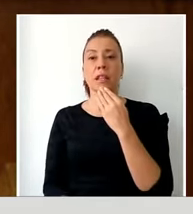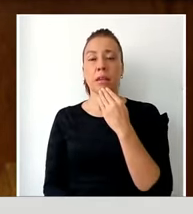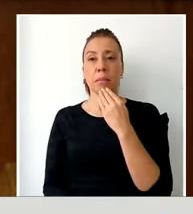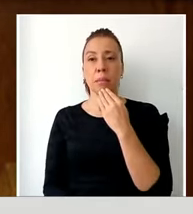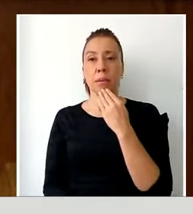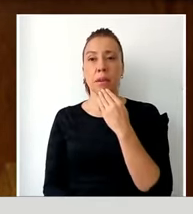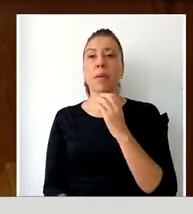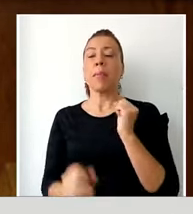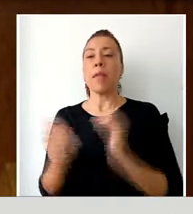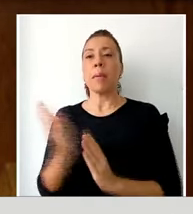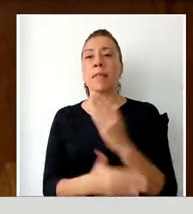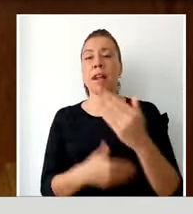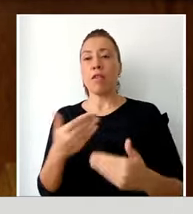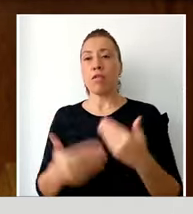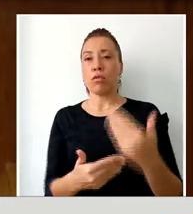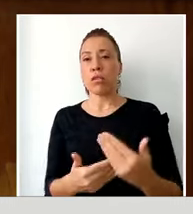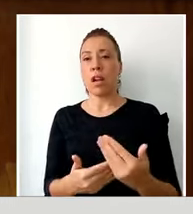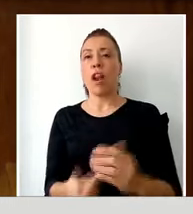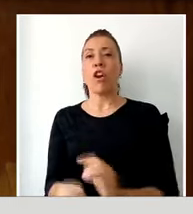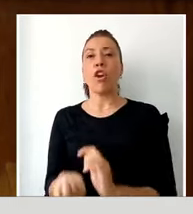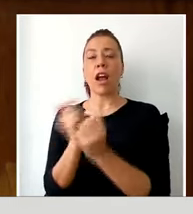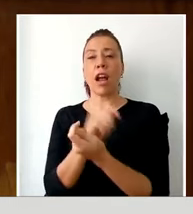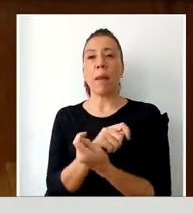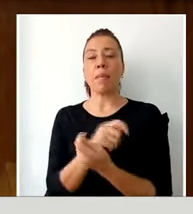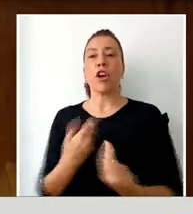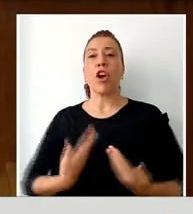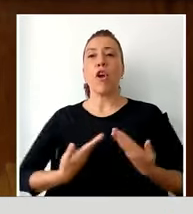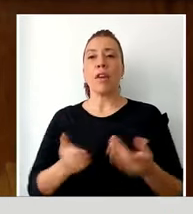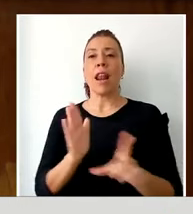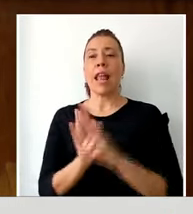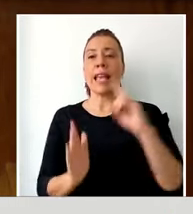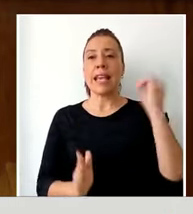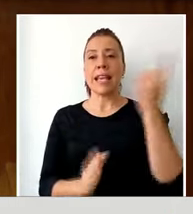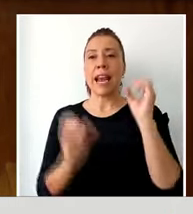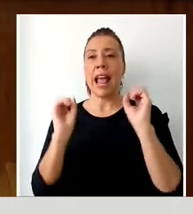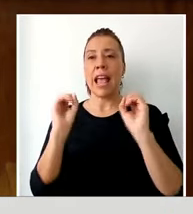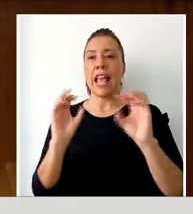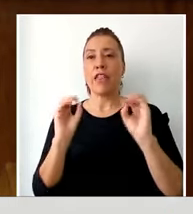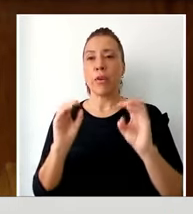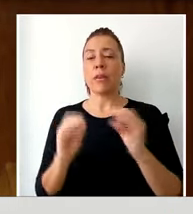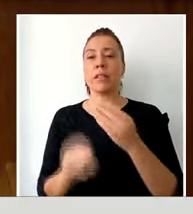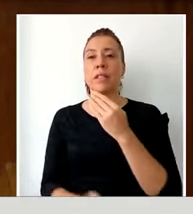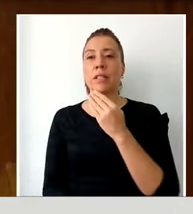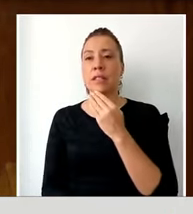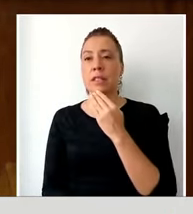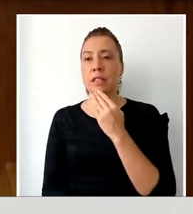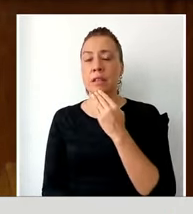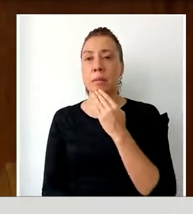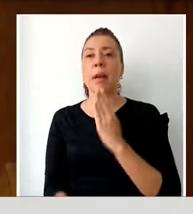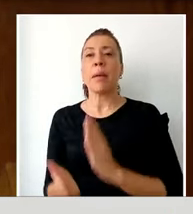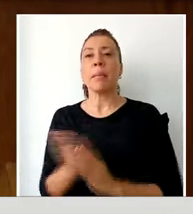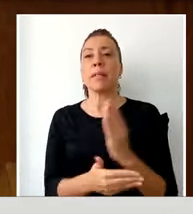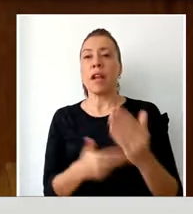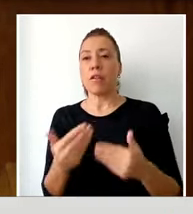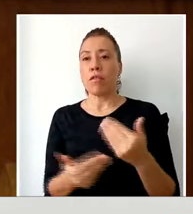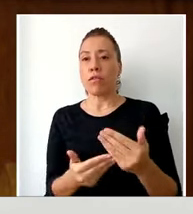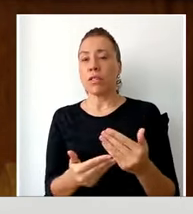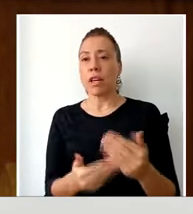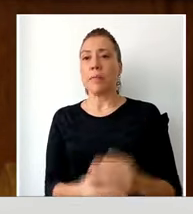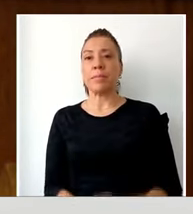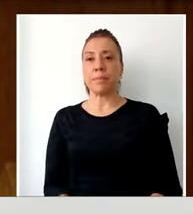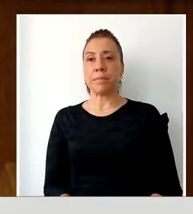vigencia de las modificaciones propuestas por la ley general de educación y la y la implementación de la modalidad